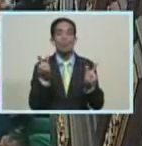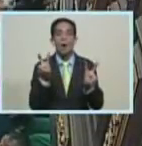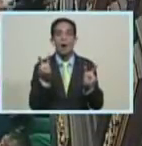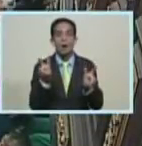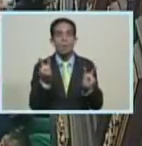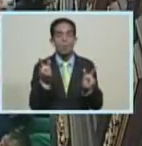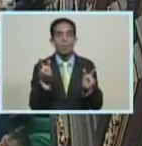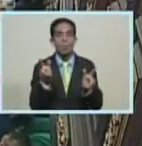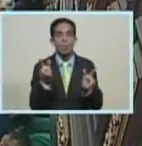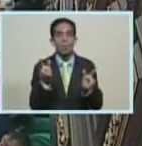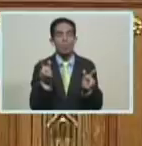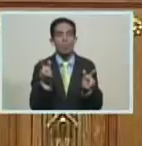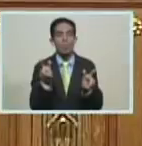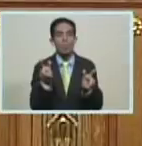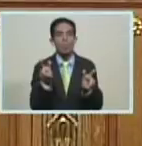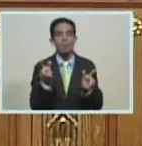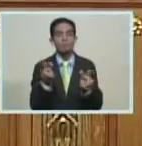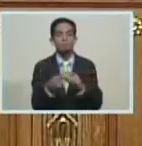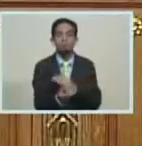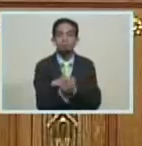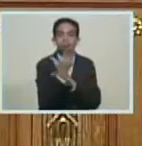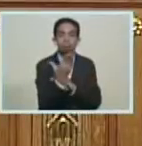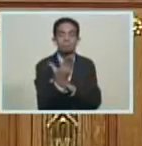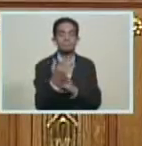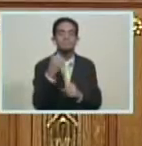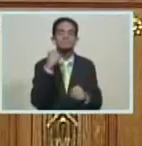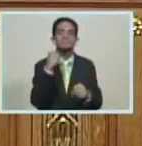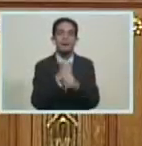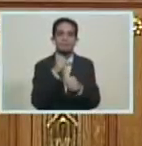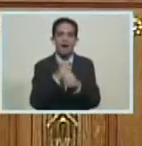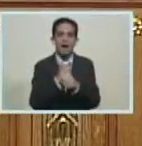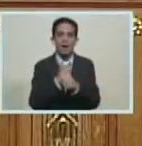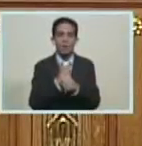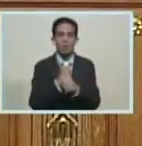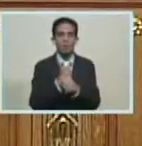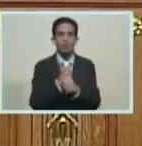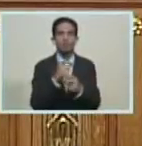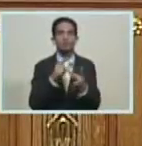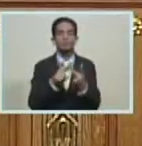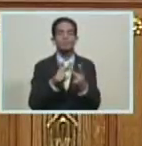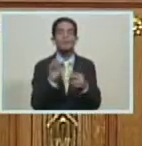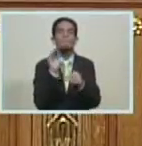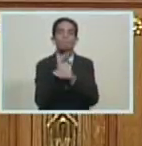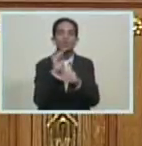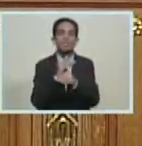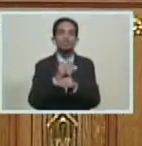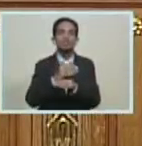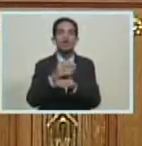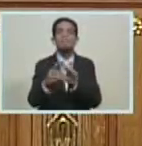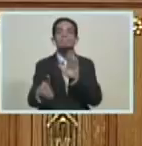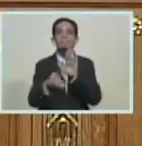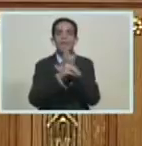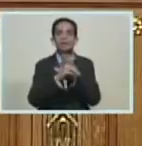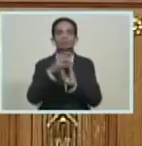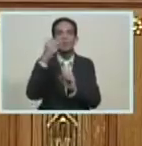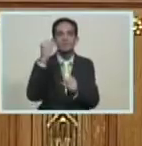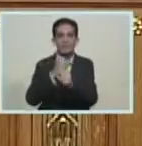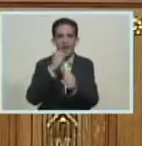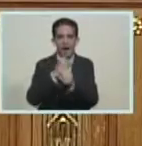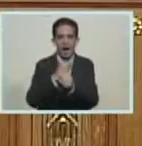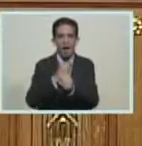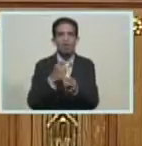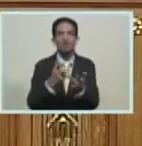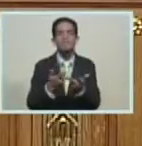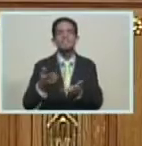Lo nuevo, en la creación de empleo, en la protección de los derechos de los trabajadores, en la estabilidad laboral,